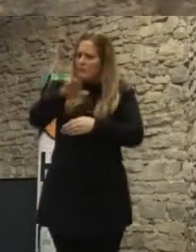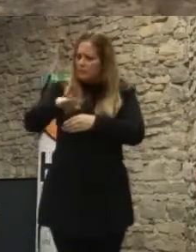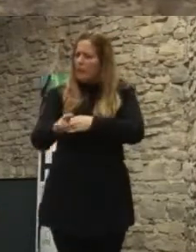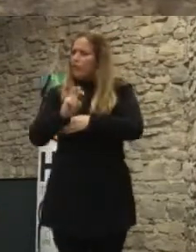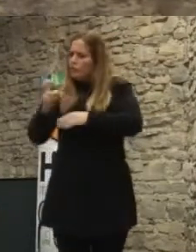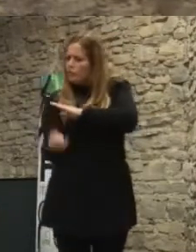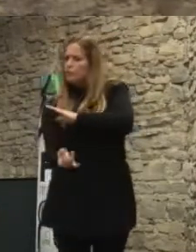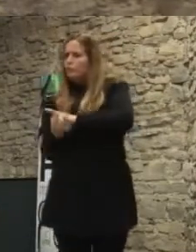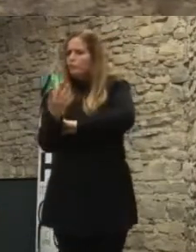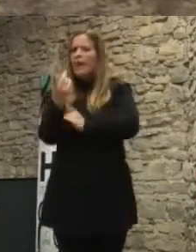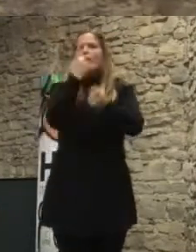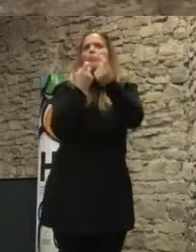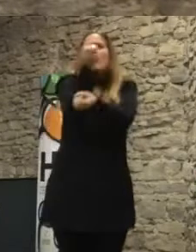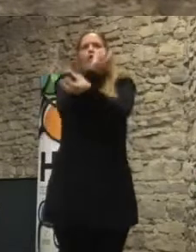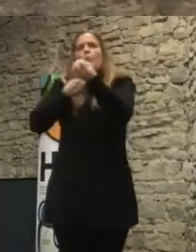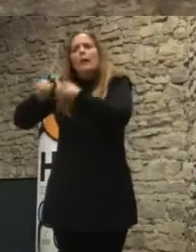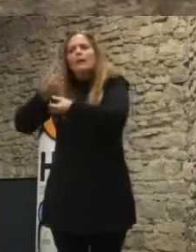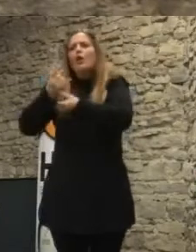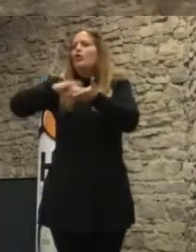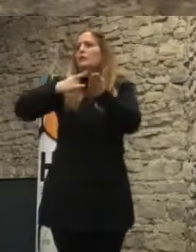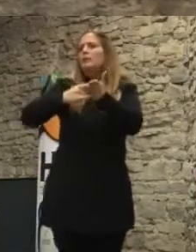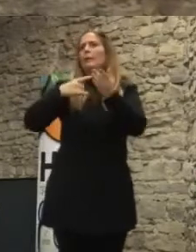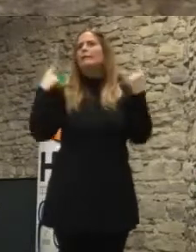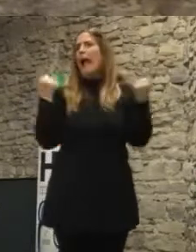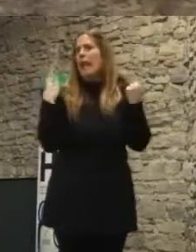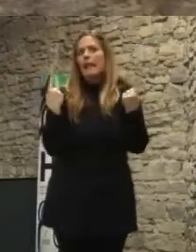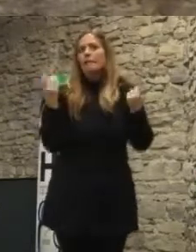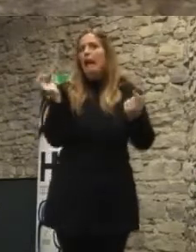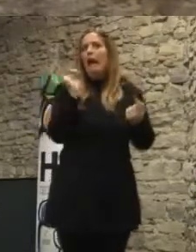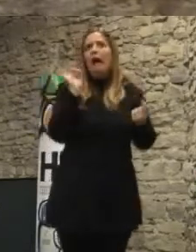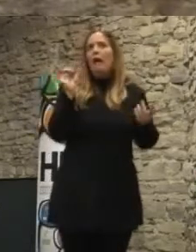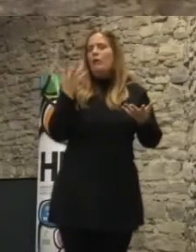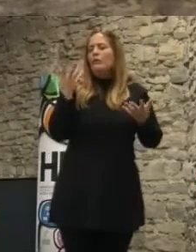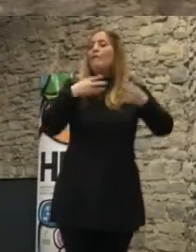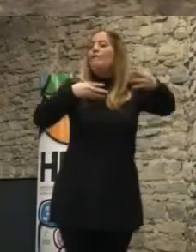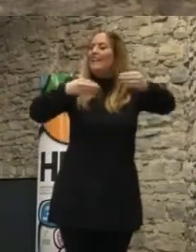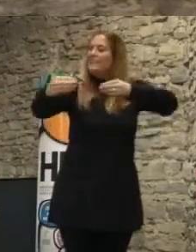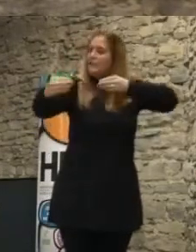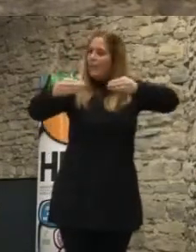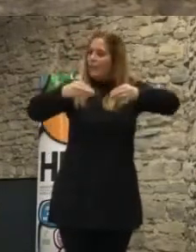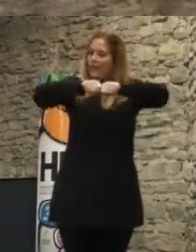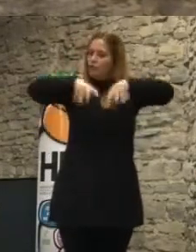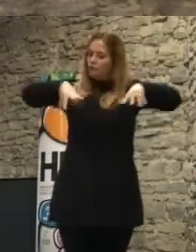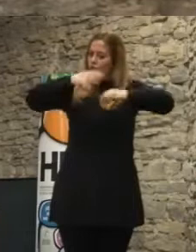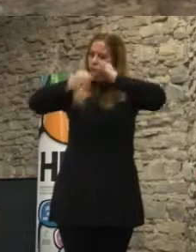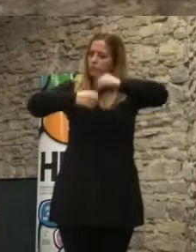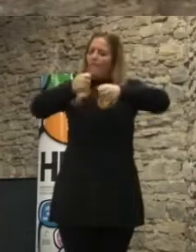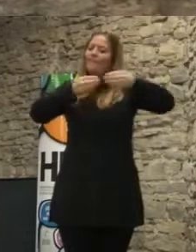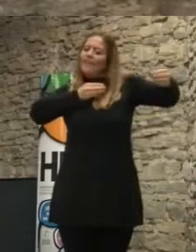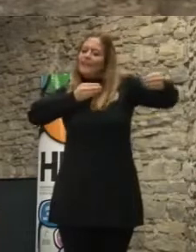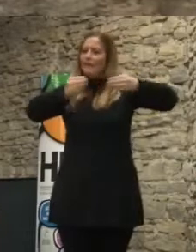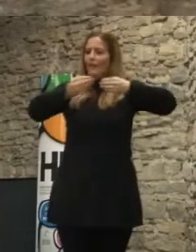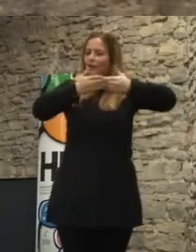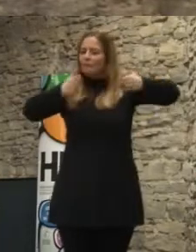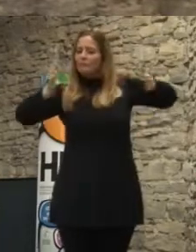sistemas de alerta por si hay vías de agua, ¿no? Es decir, flexibilizar muchas veces la estructura organizativa y facilitar